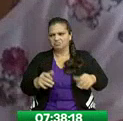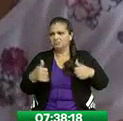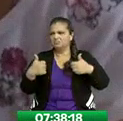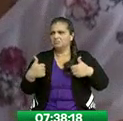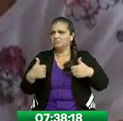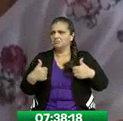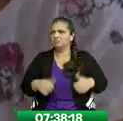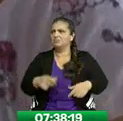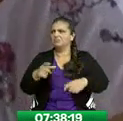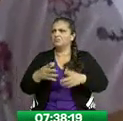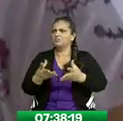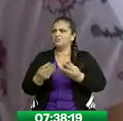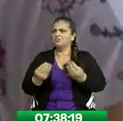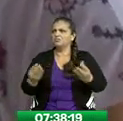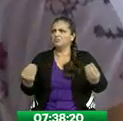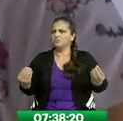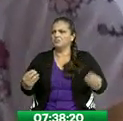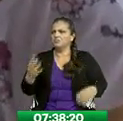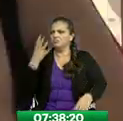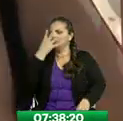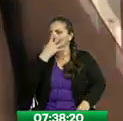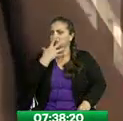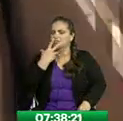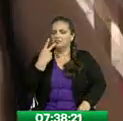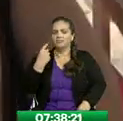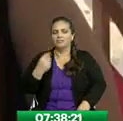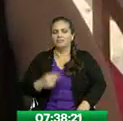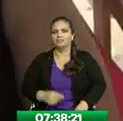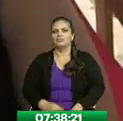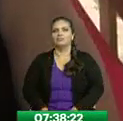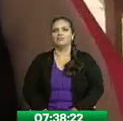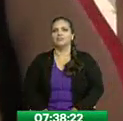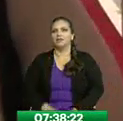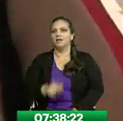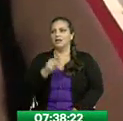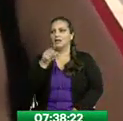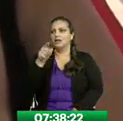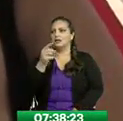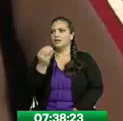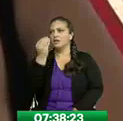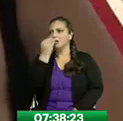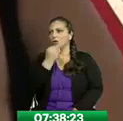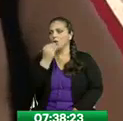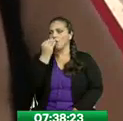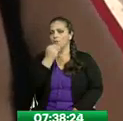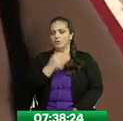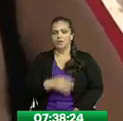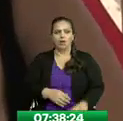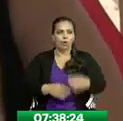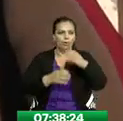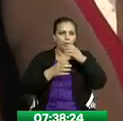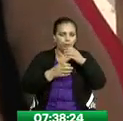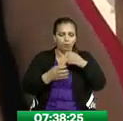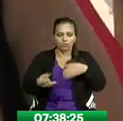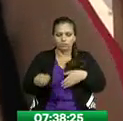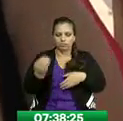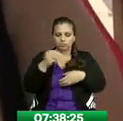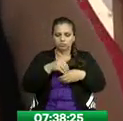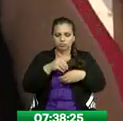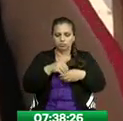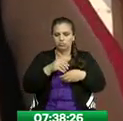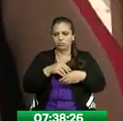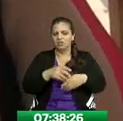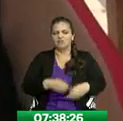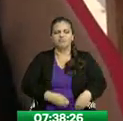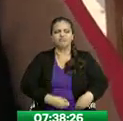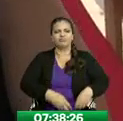hay mucha gente, entonces está bonito todo. Tenemos la comidita, pero tener una funda por ahí a la mano y recogerlo todo, porque la contaminación